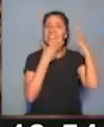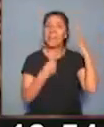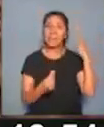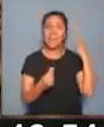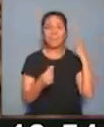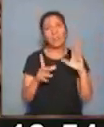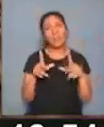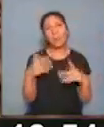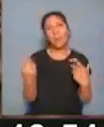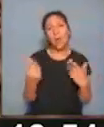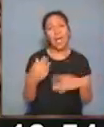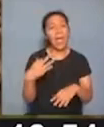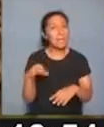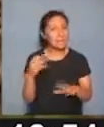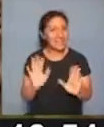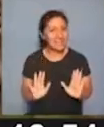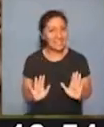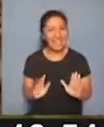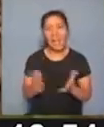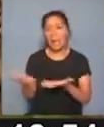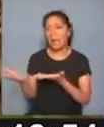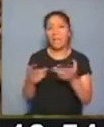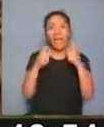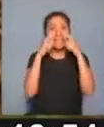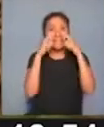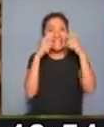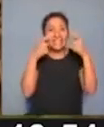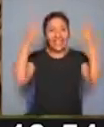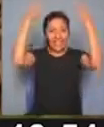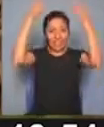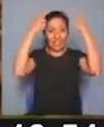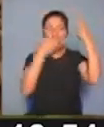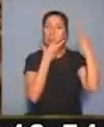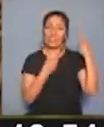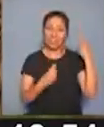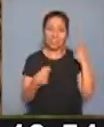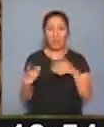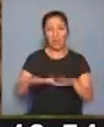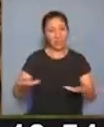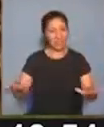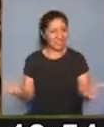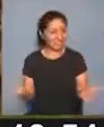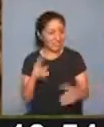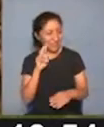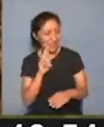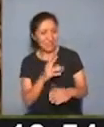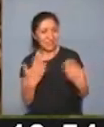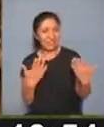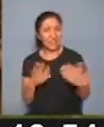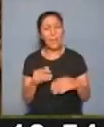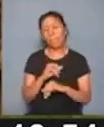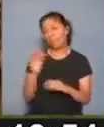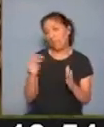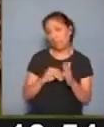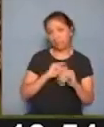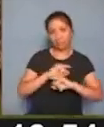fantástico para todos los chicos donde van a recibir la visita de los Reyes Magos acá en donde estamos nosotros ubicados y Para más información vamos a dialogar